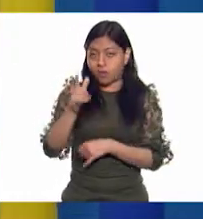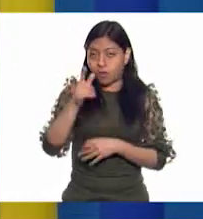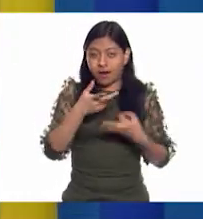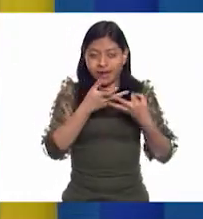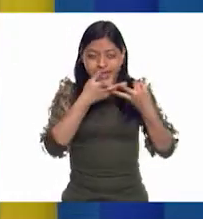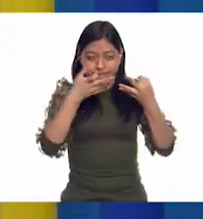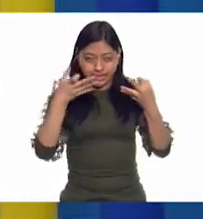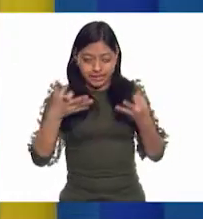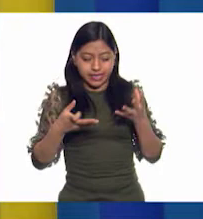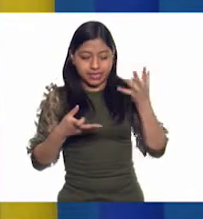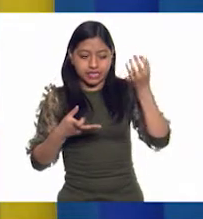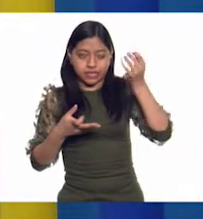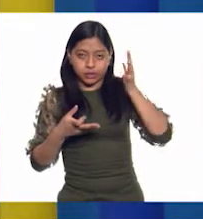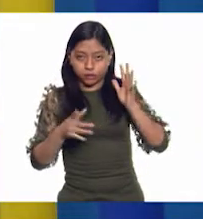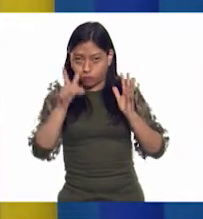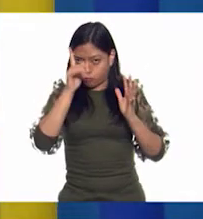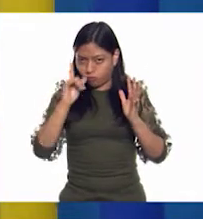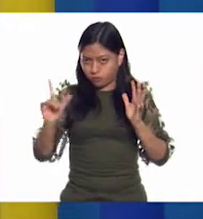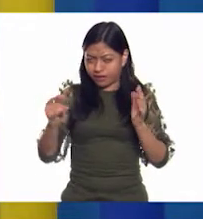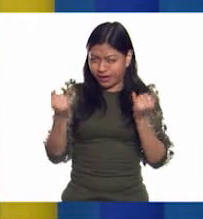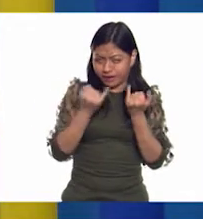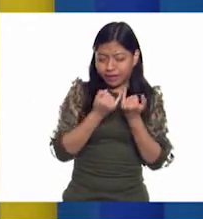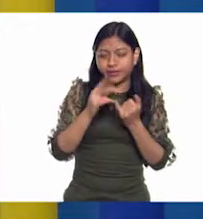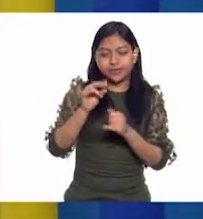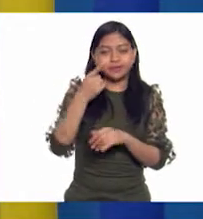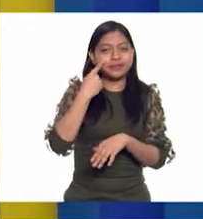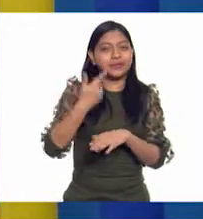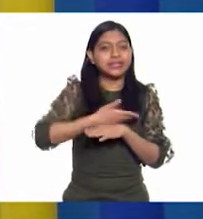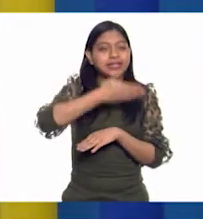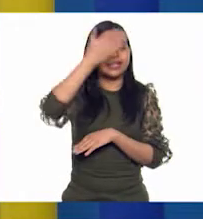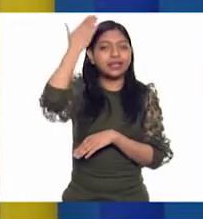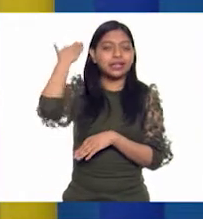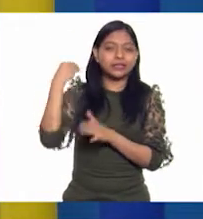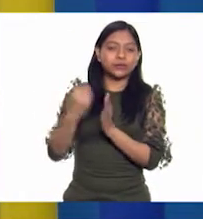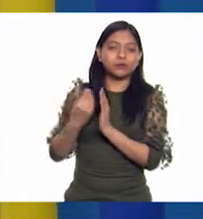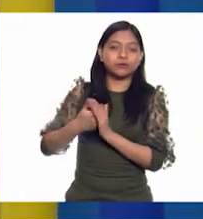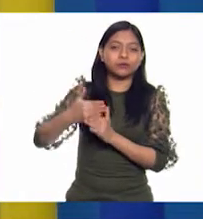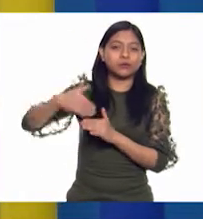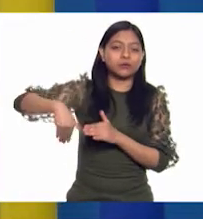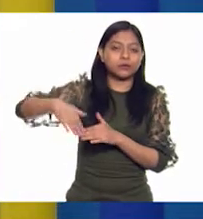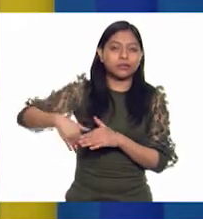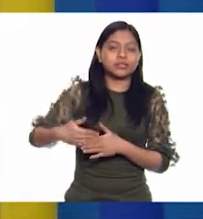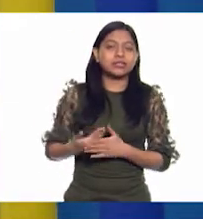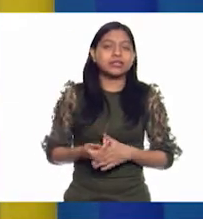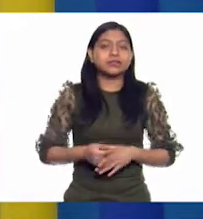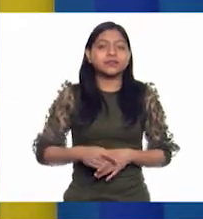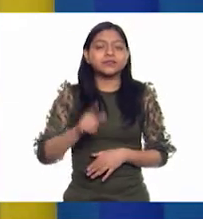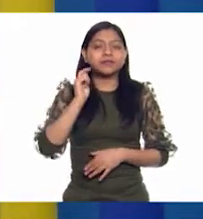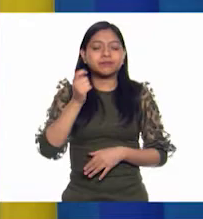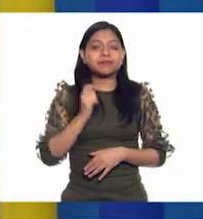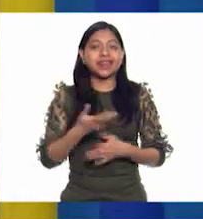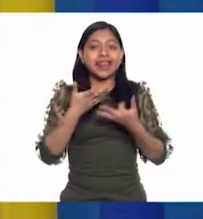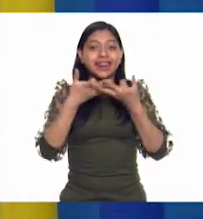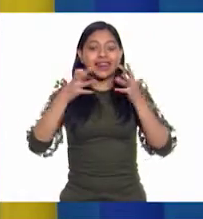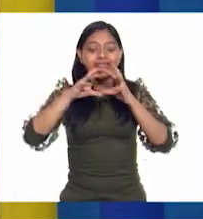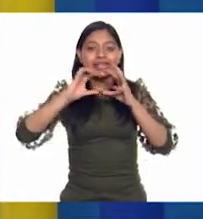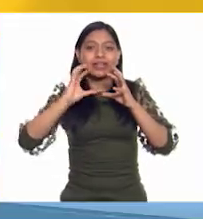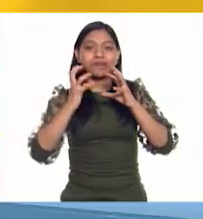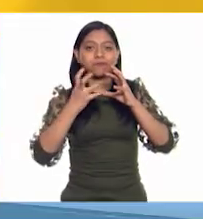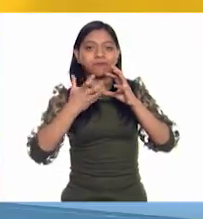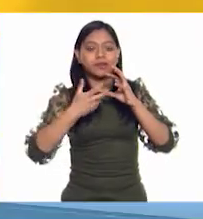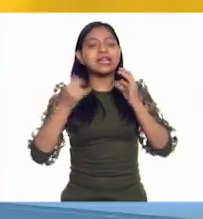los eclipses, nos remontamos a la clase anterior, donde hablamos sobre la rotación y la traslación.